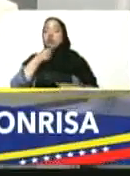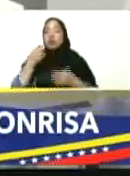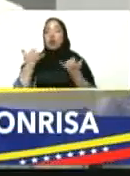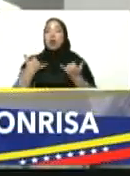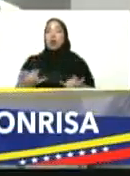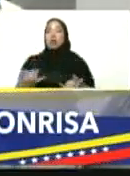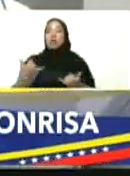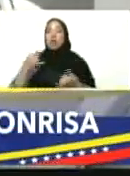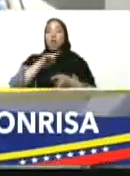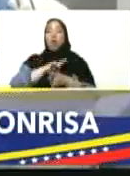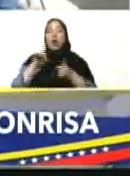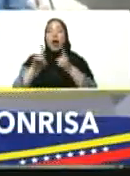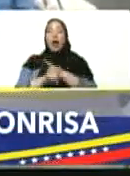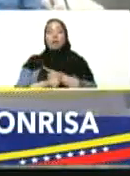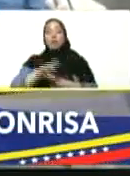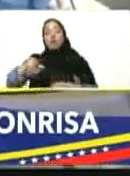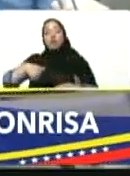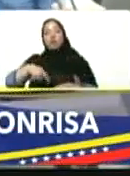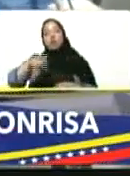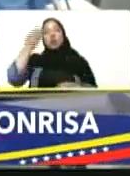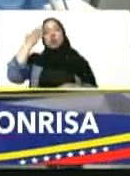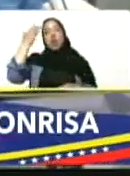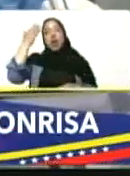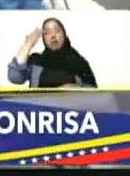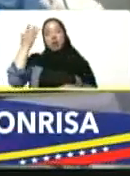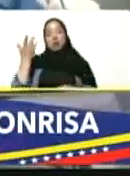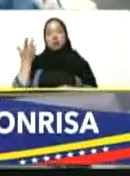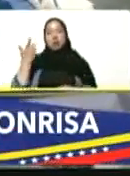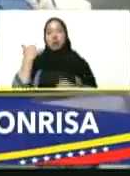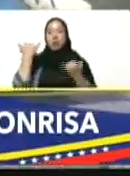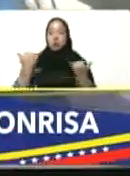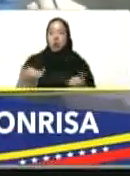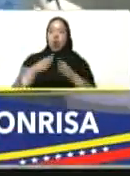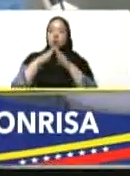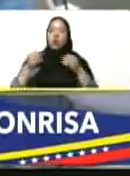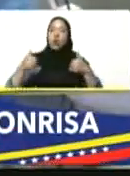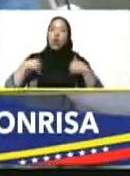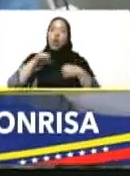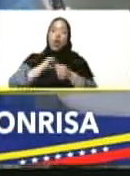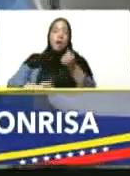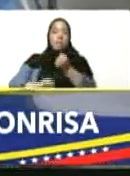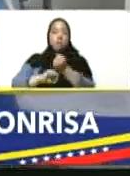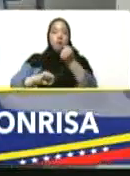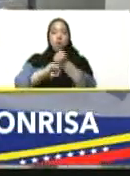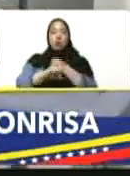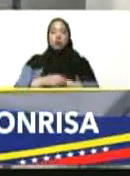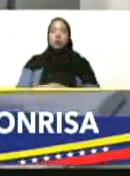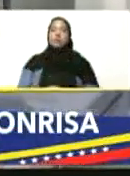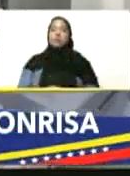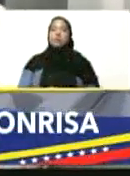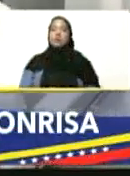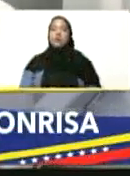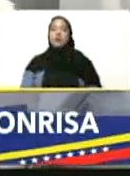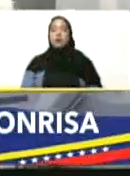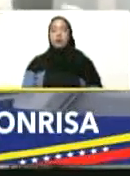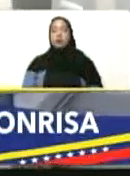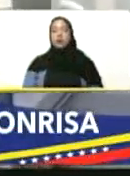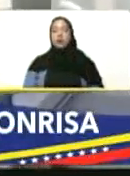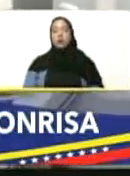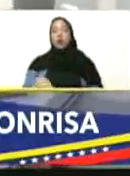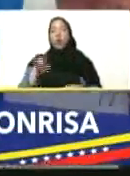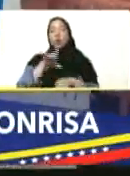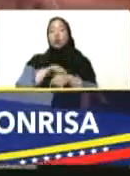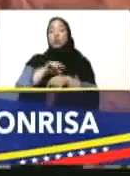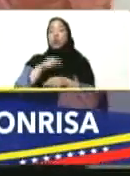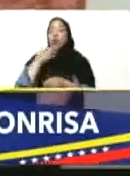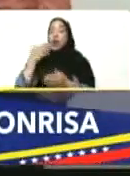sentir un cambio como usted lo ha ordenado y nos ha dado todo el apoyo. Gracias. Gracias, doctor